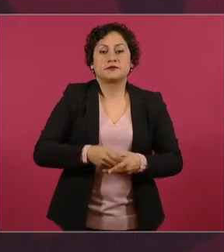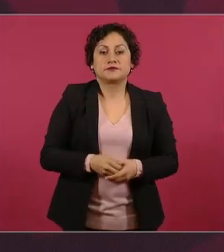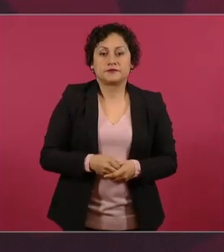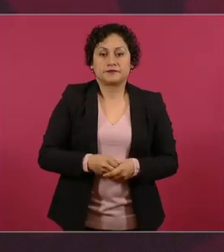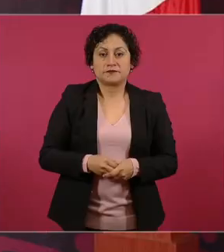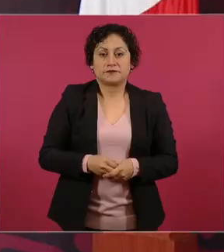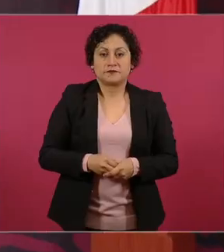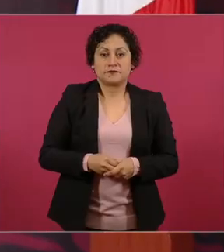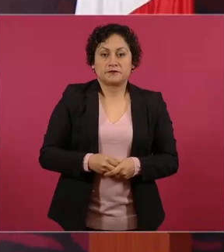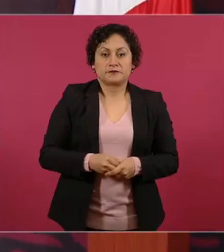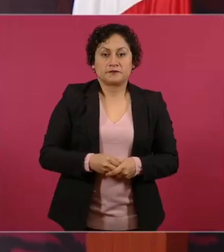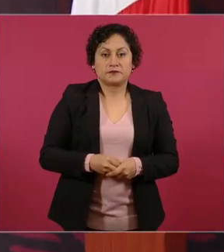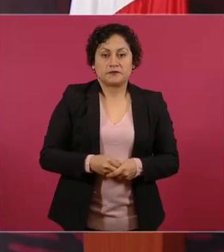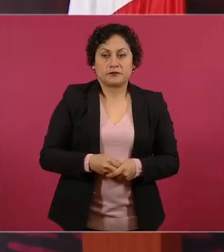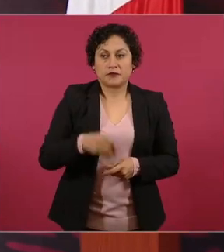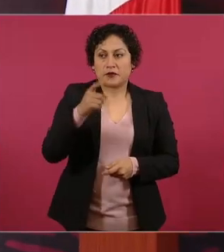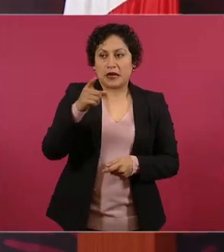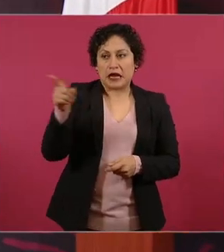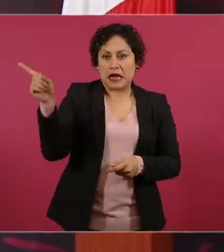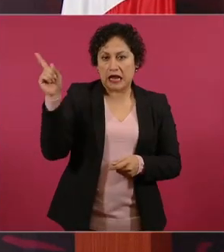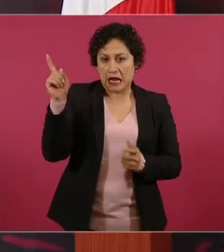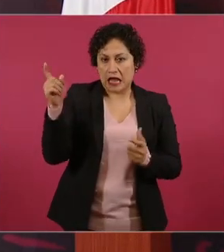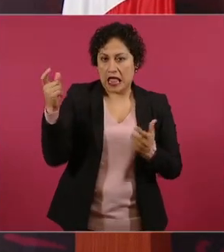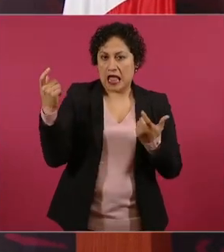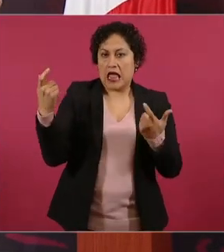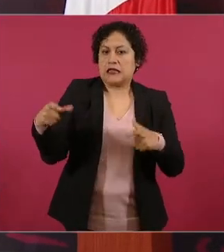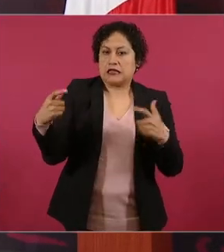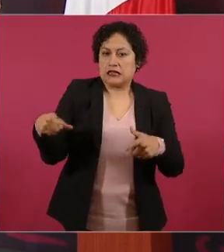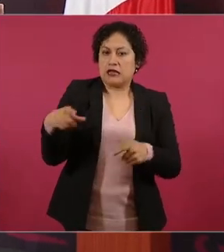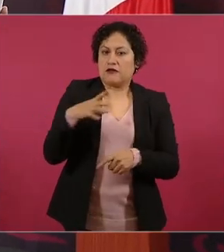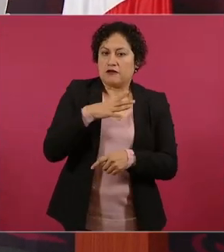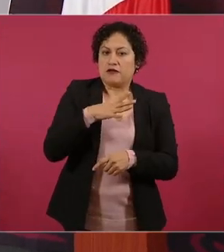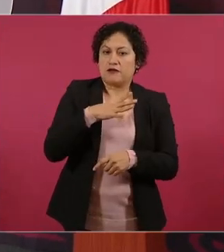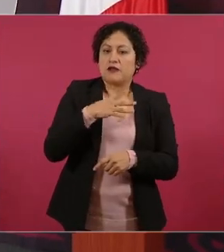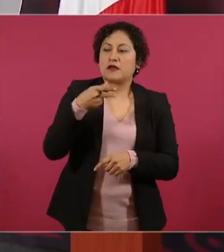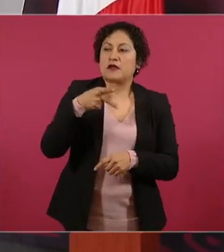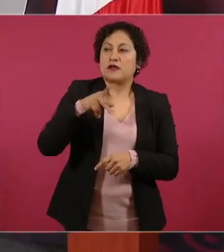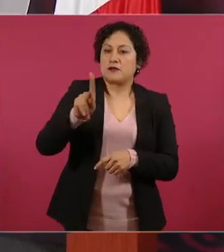tiene dinero, pero tiene una postura conservadora.